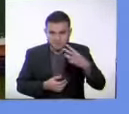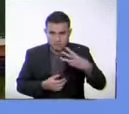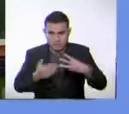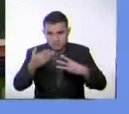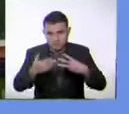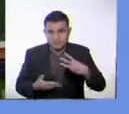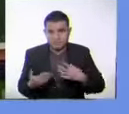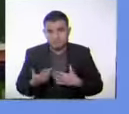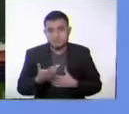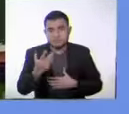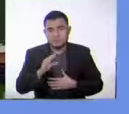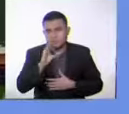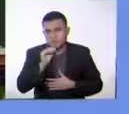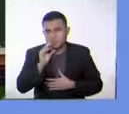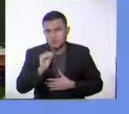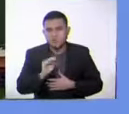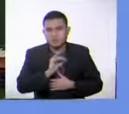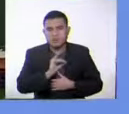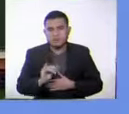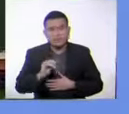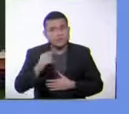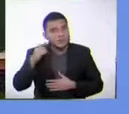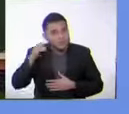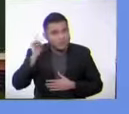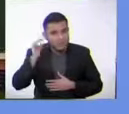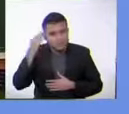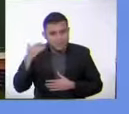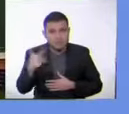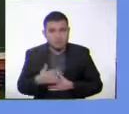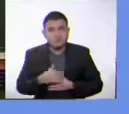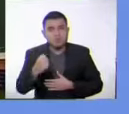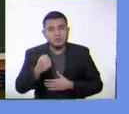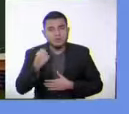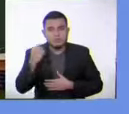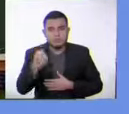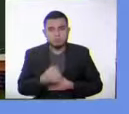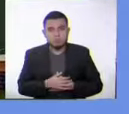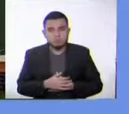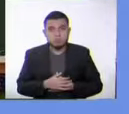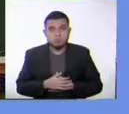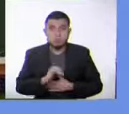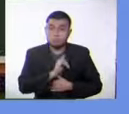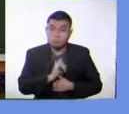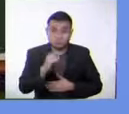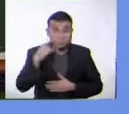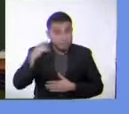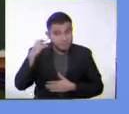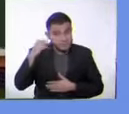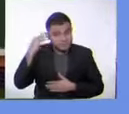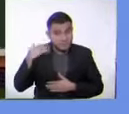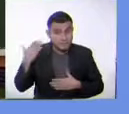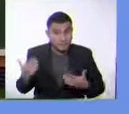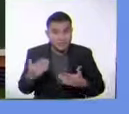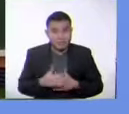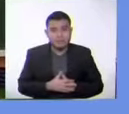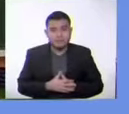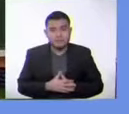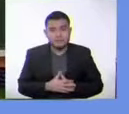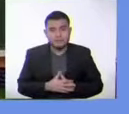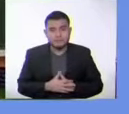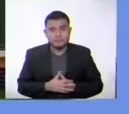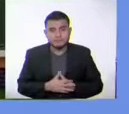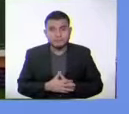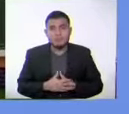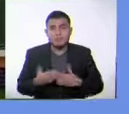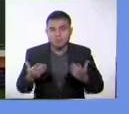a hablar acerca de la identidad de género, que también es muy importante. Que la identidad de género es la forma en cómo nos sentimos, cómo